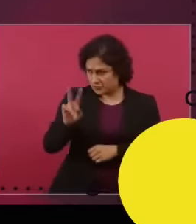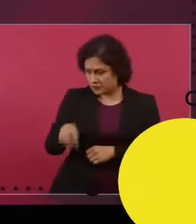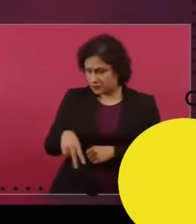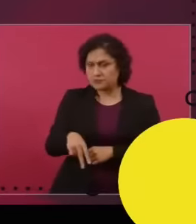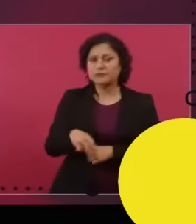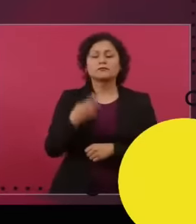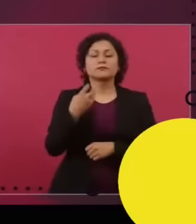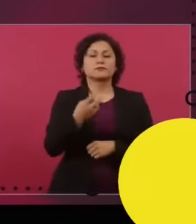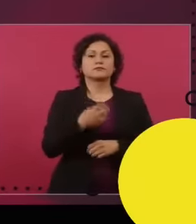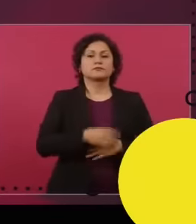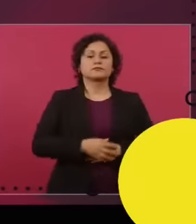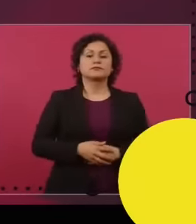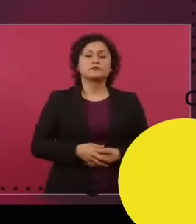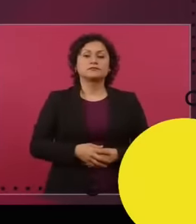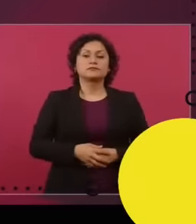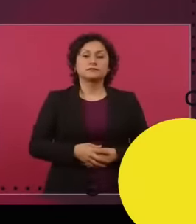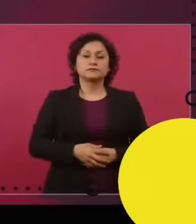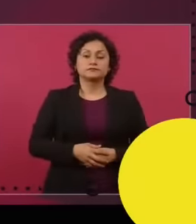Y